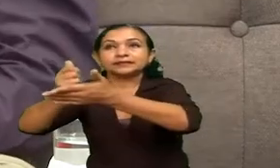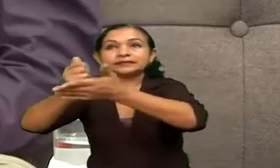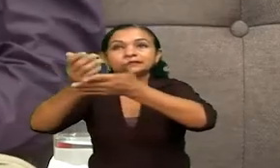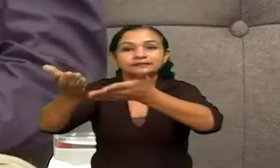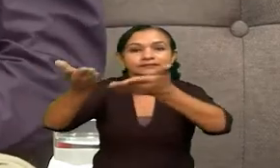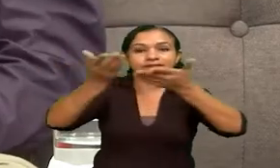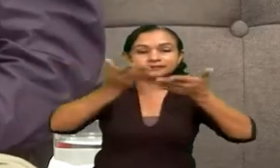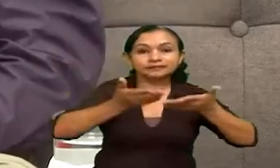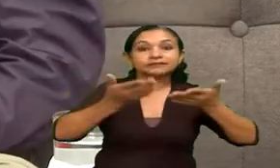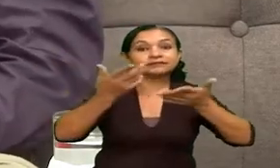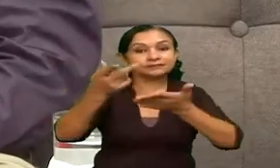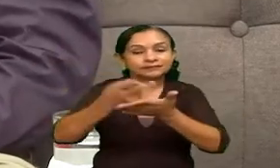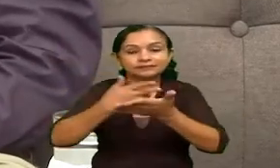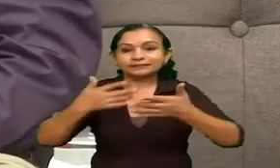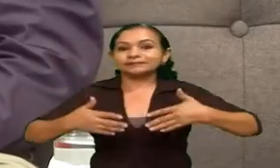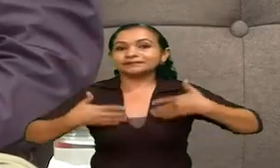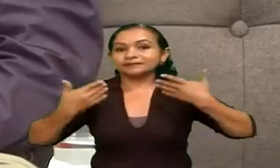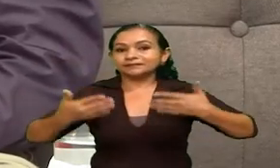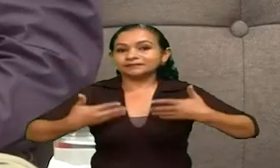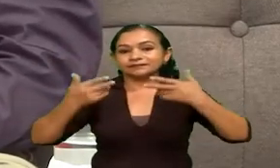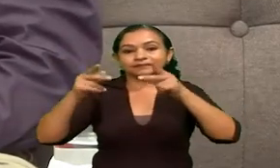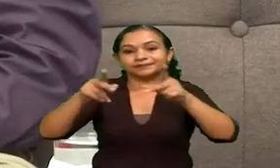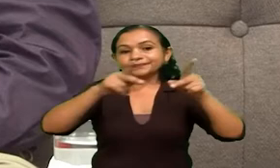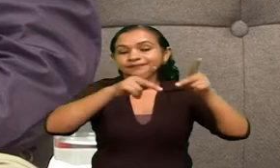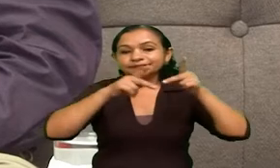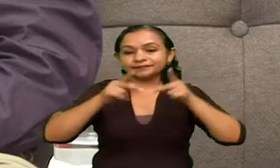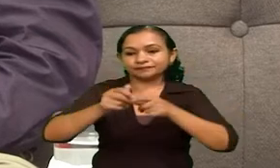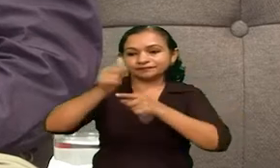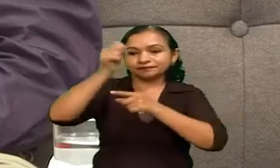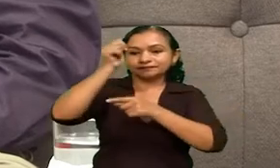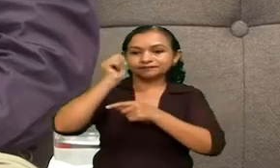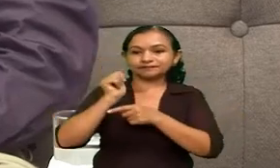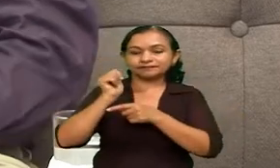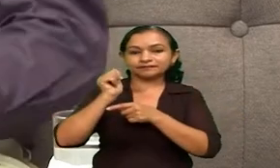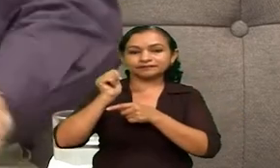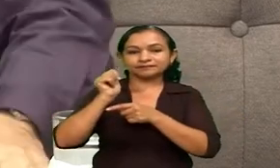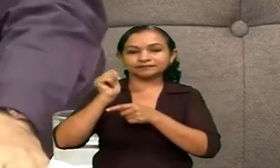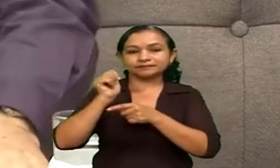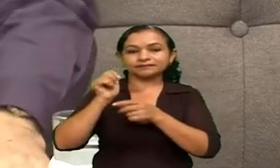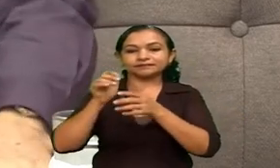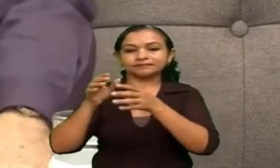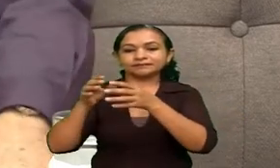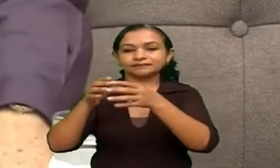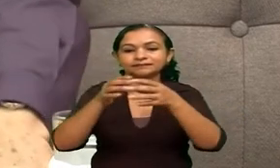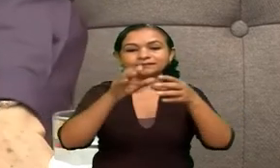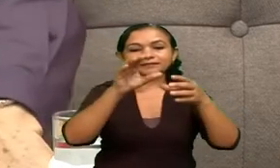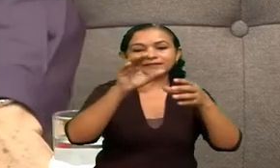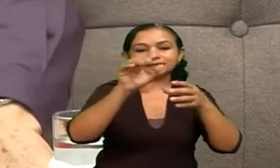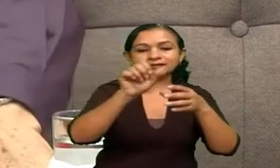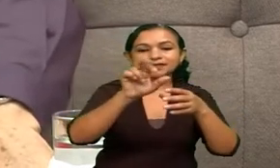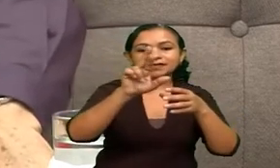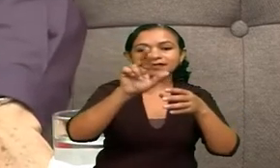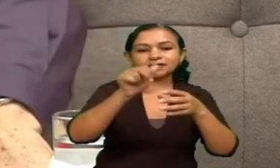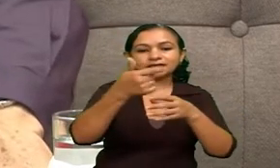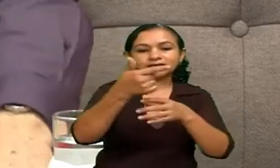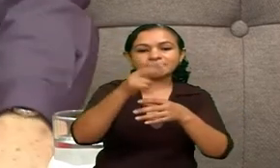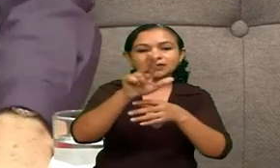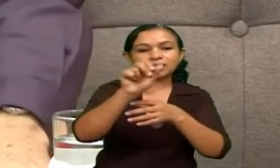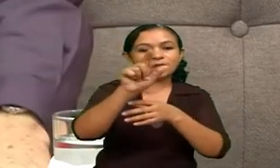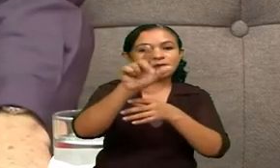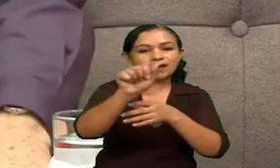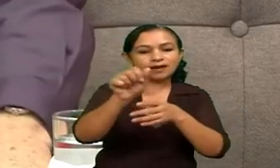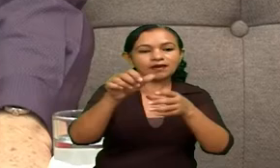Vinculado con su proyecto. Emocionado, ¿no? Y ayer estábamos trasladando a Caraguala, ¿verdad?